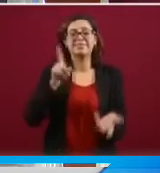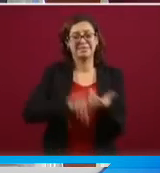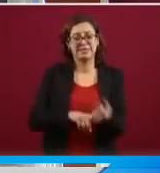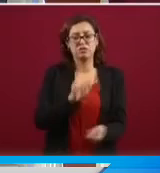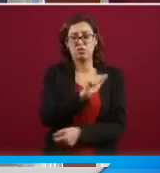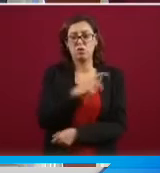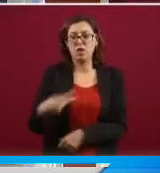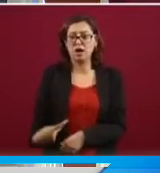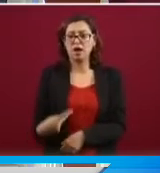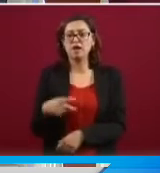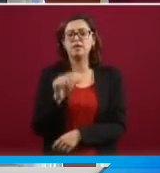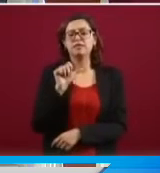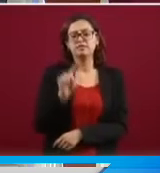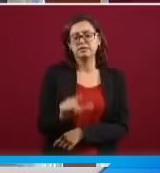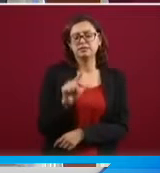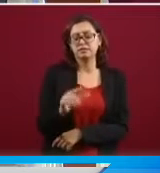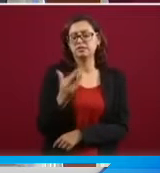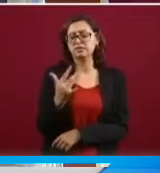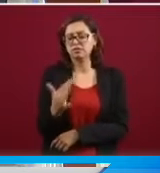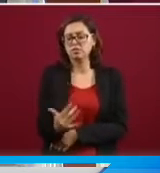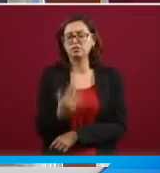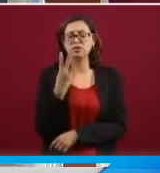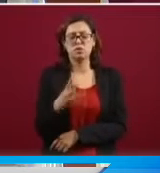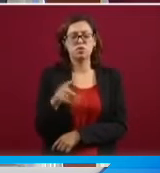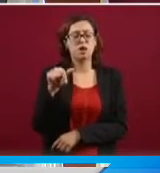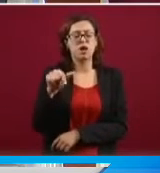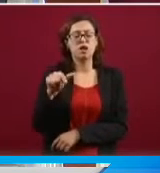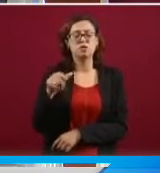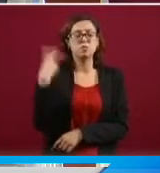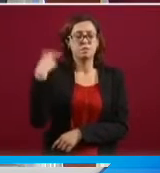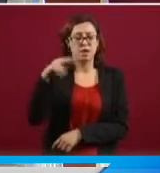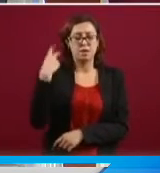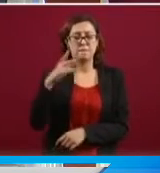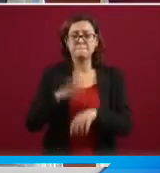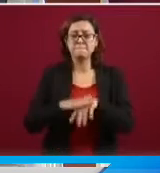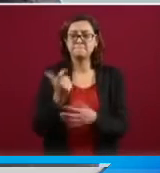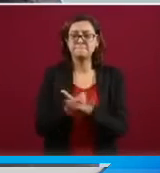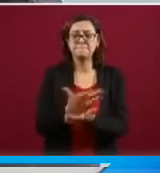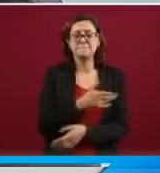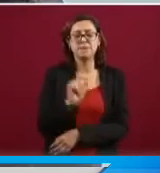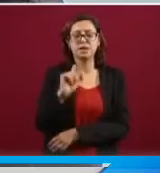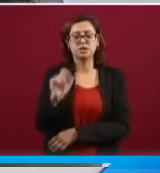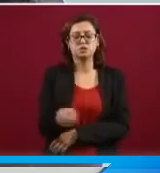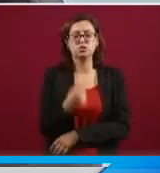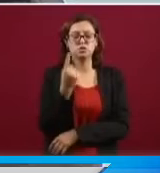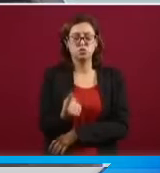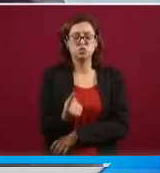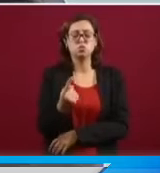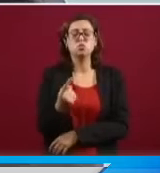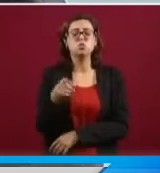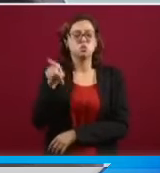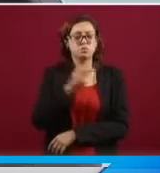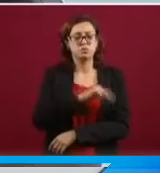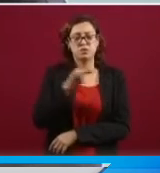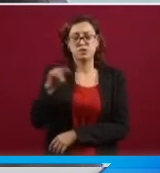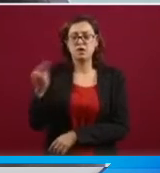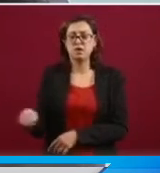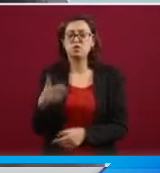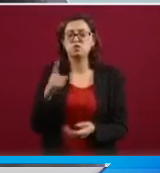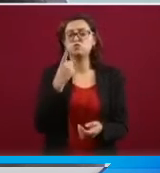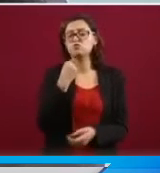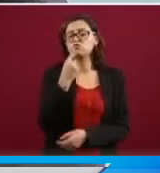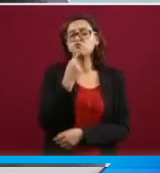estacionario marca Grupo Tomasa a 10.36 por litro. Con precio bajo, gasolina regular marca Orsan a